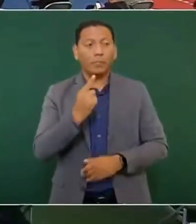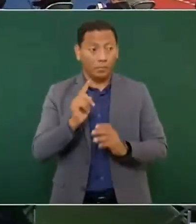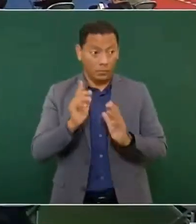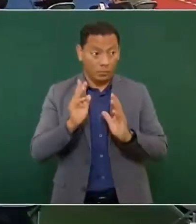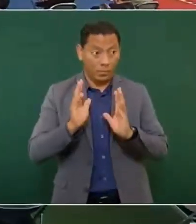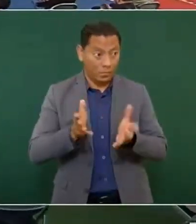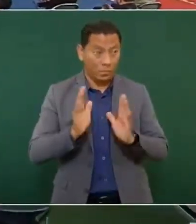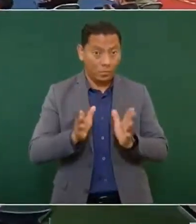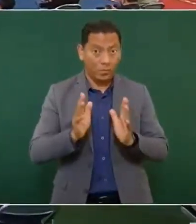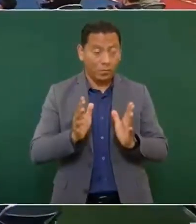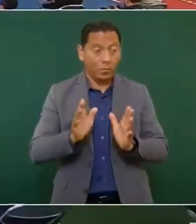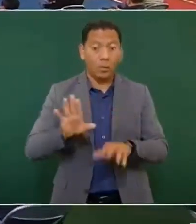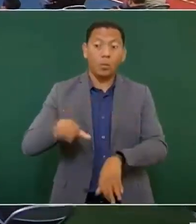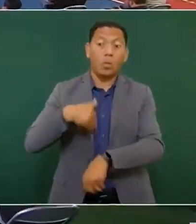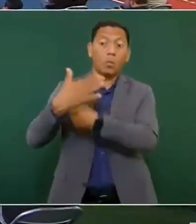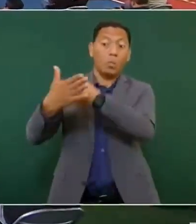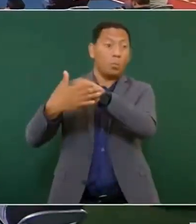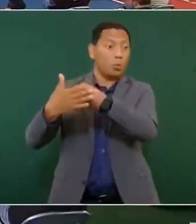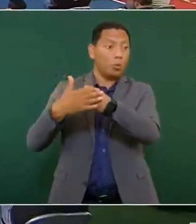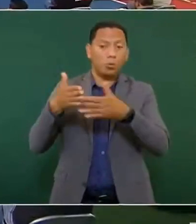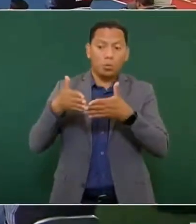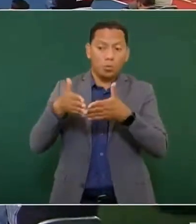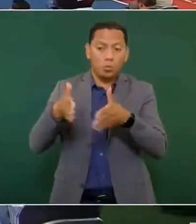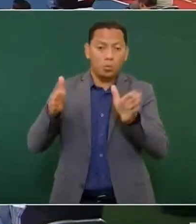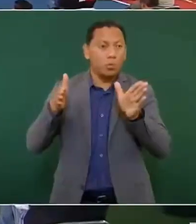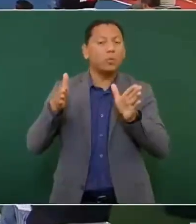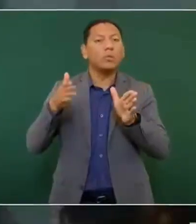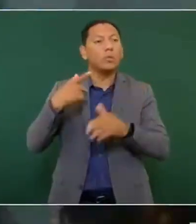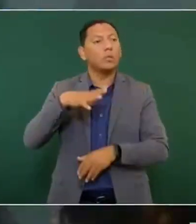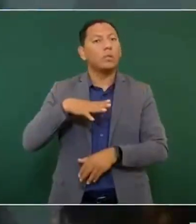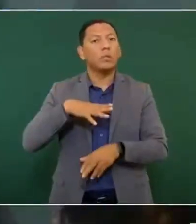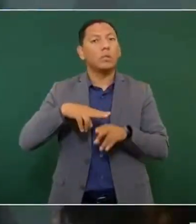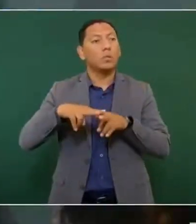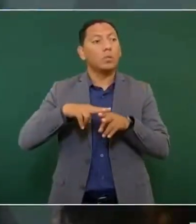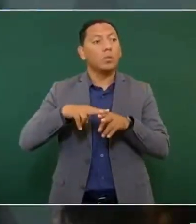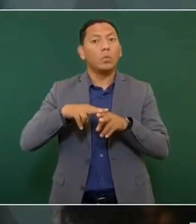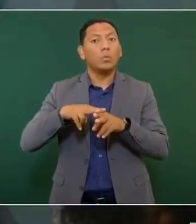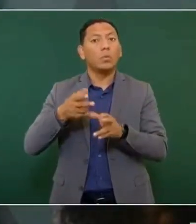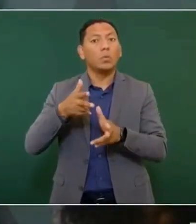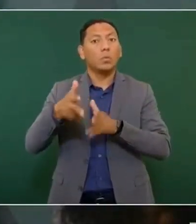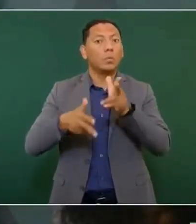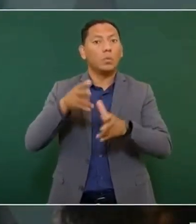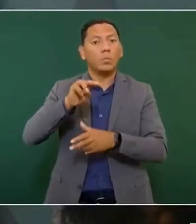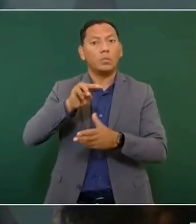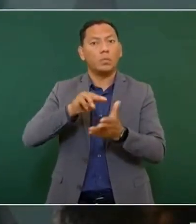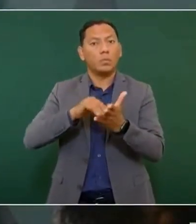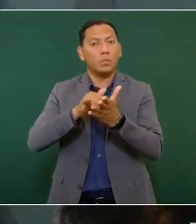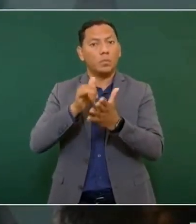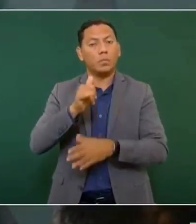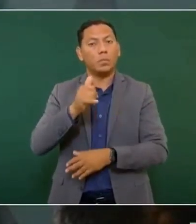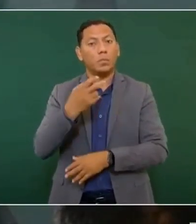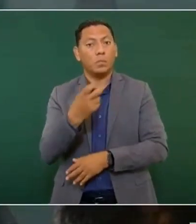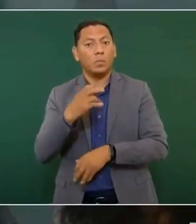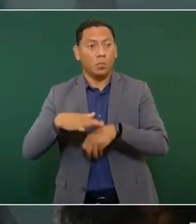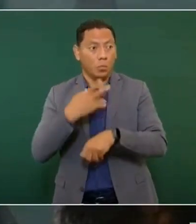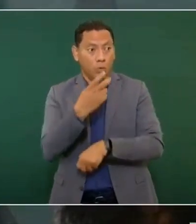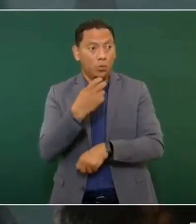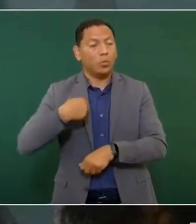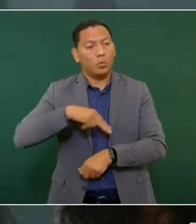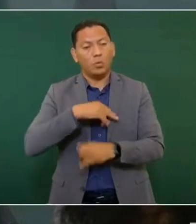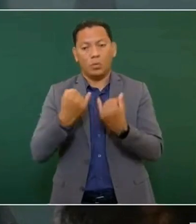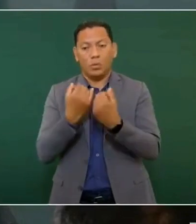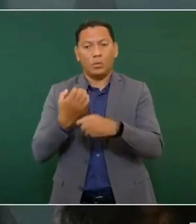ya está próximo a inaugurarse la operación del Tren Maya y por eso nosotros también estamos